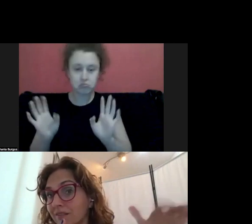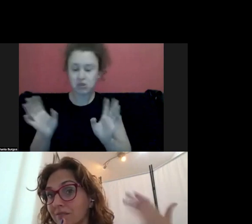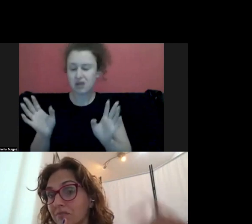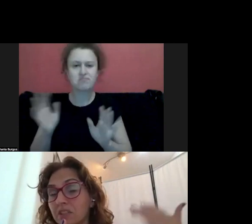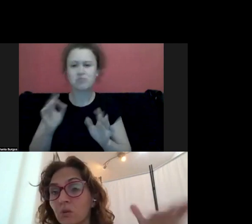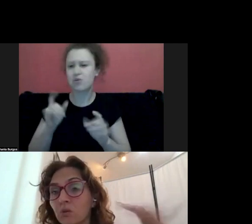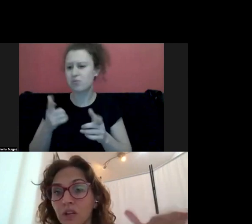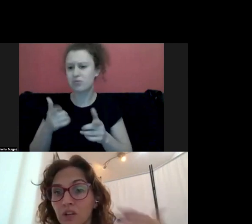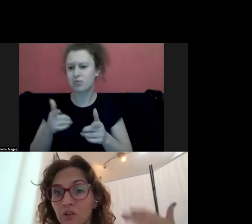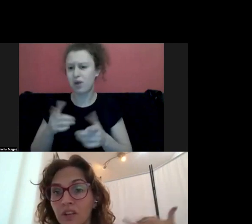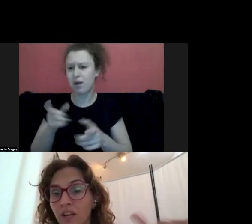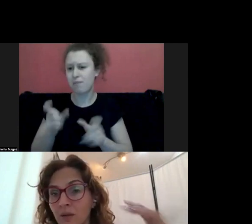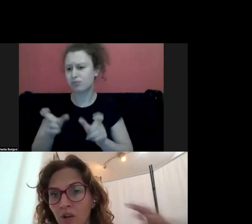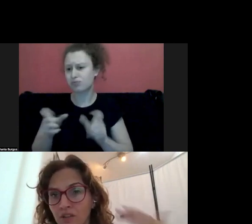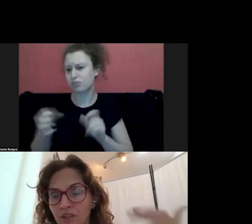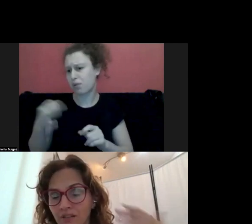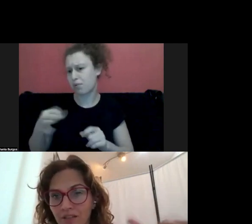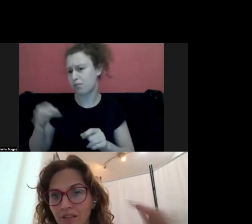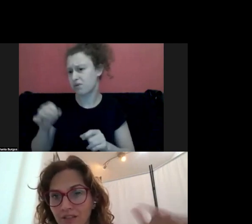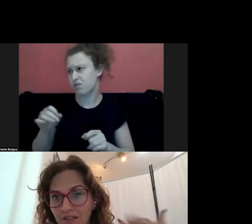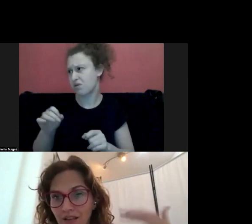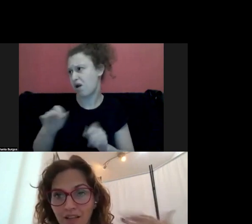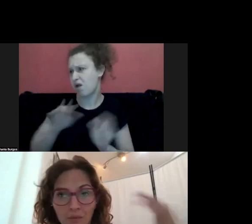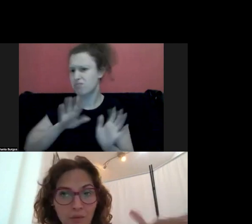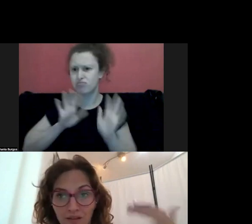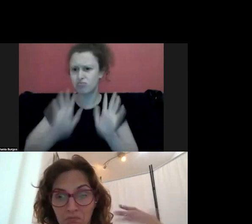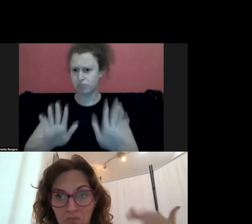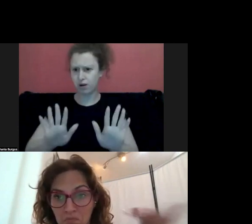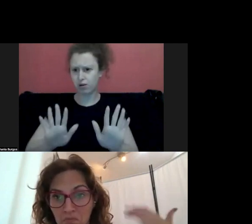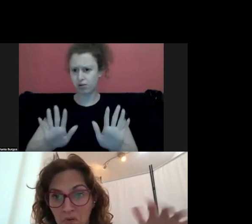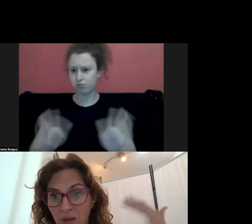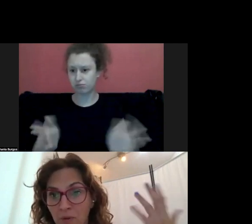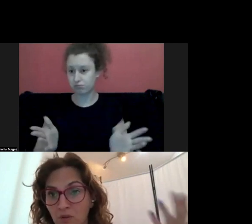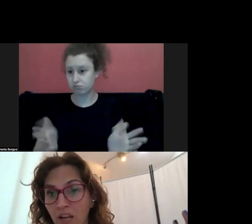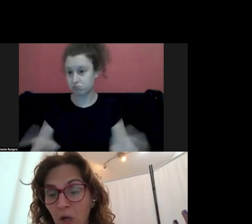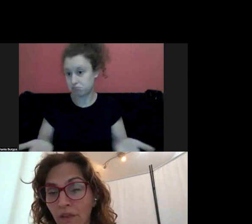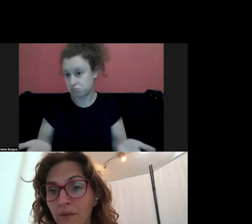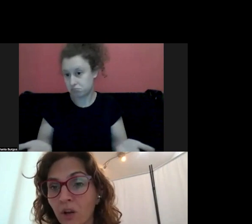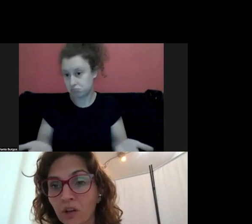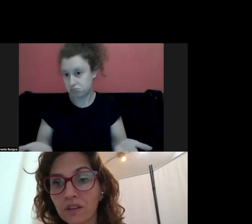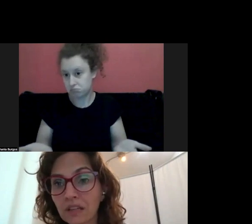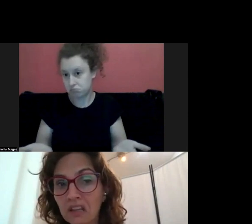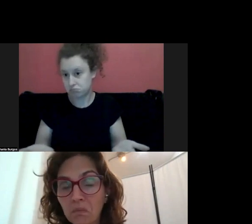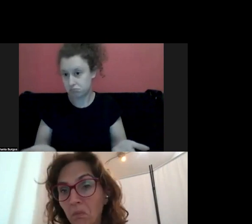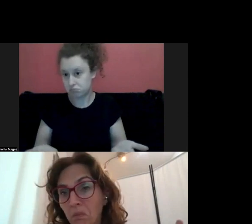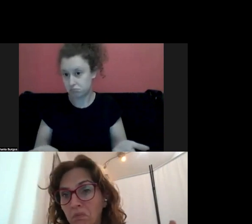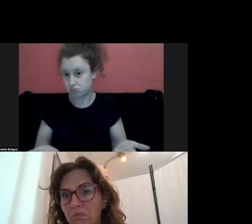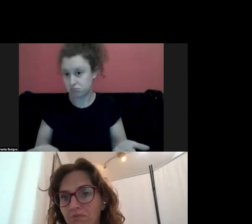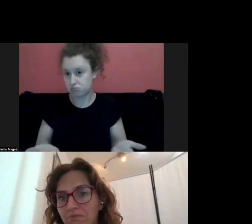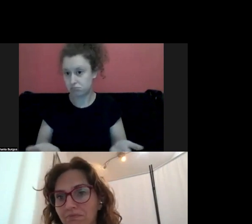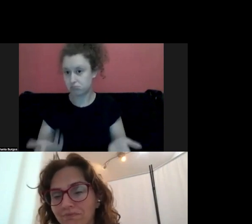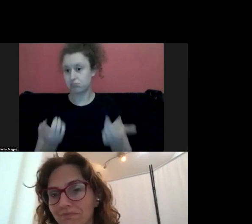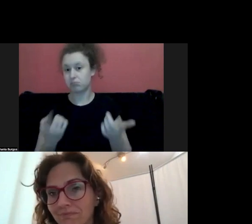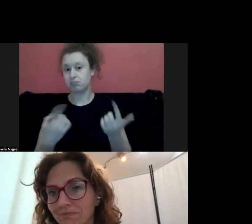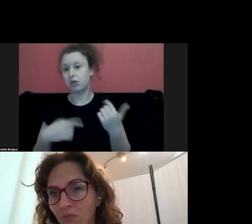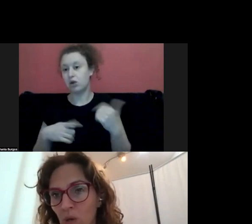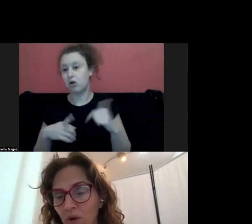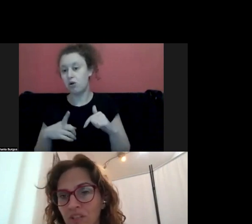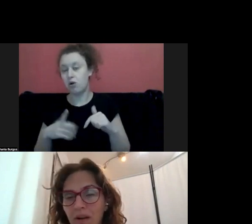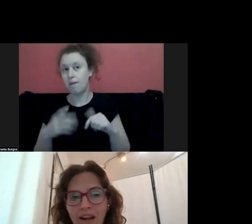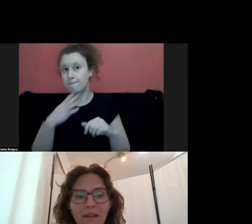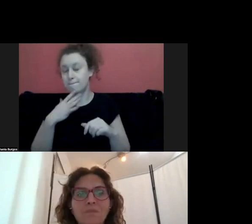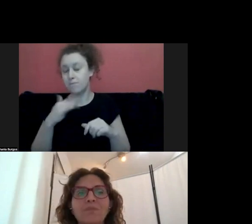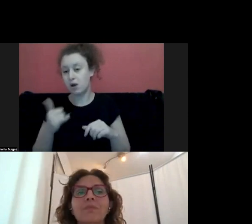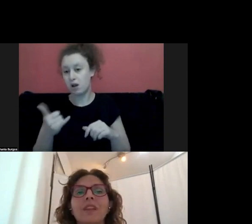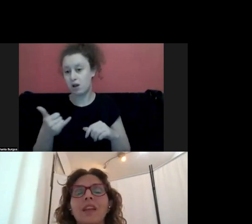que interrumpir esto? ¿A quién le molesta? Al que mira, porque la persona que lo hace porque lo necesita no le